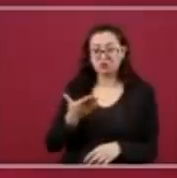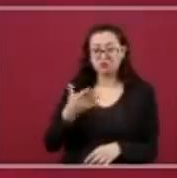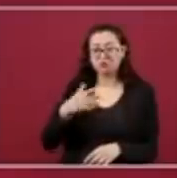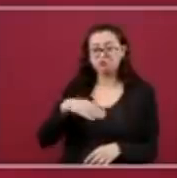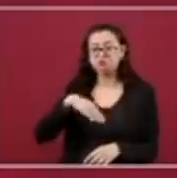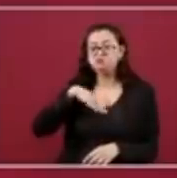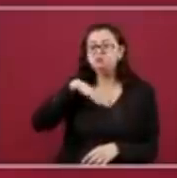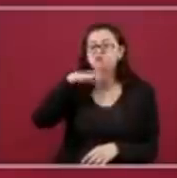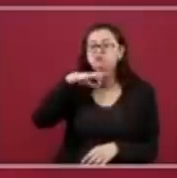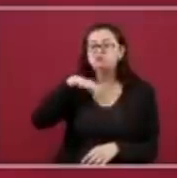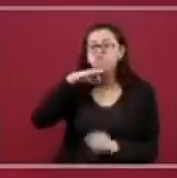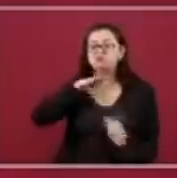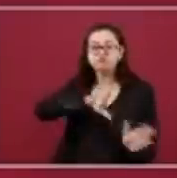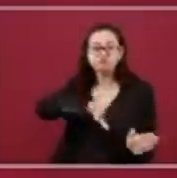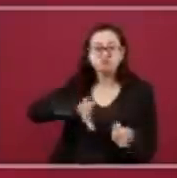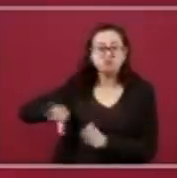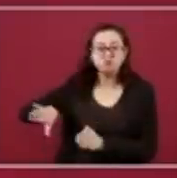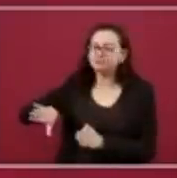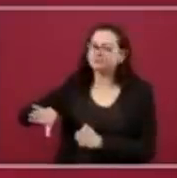Que quede claro,